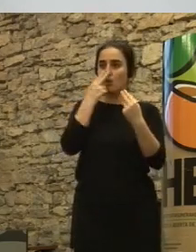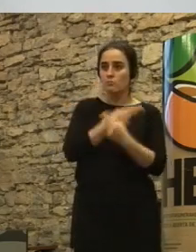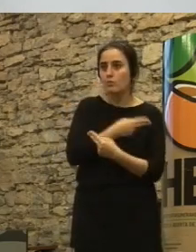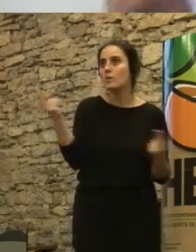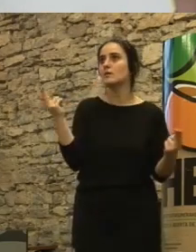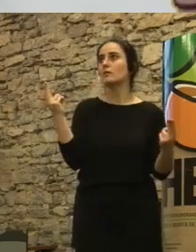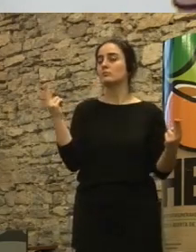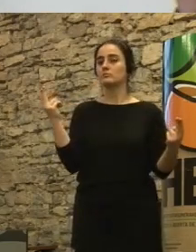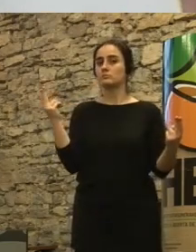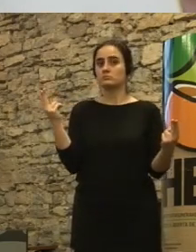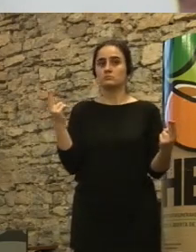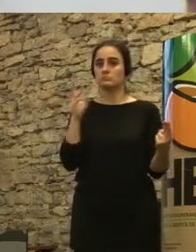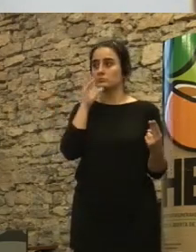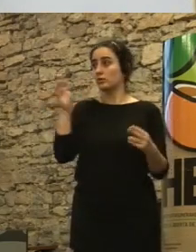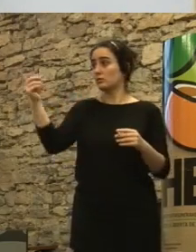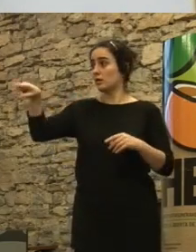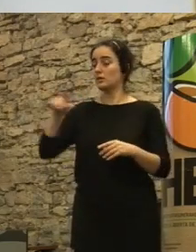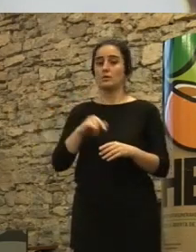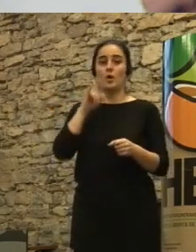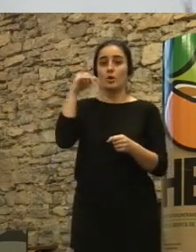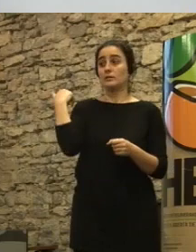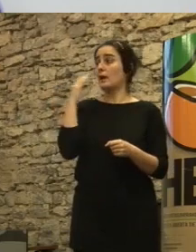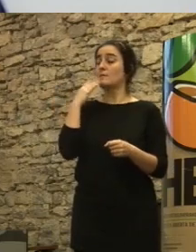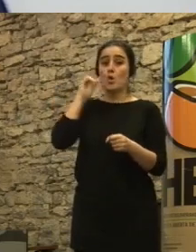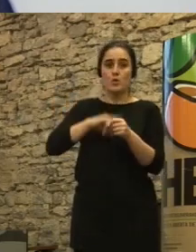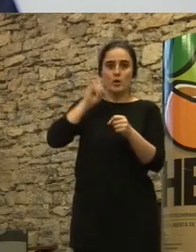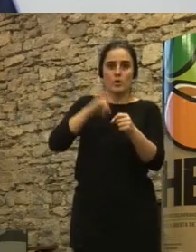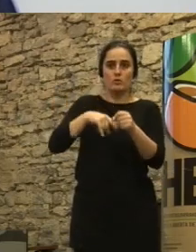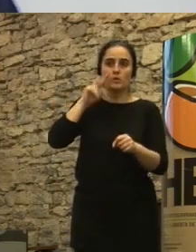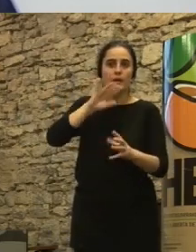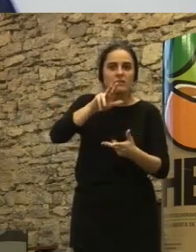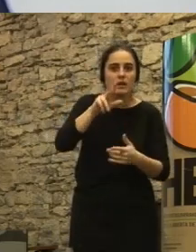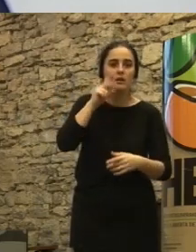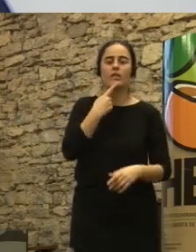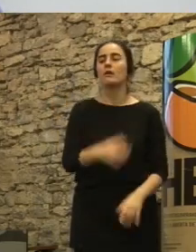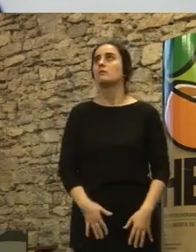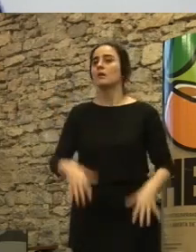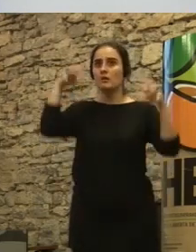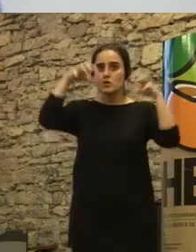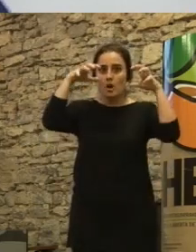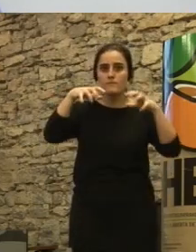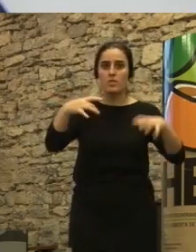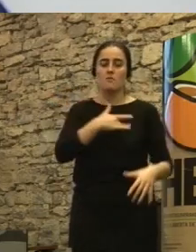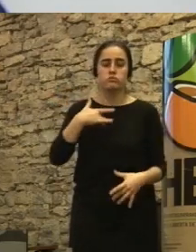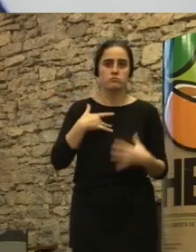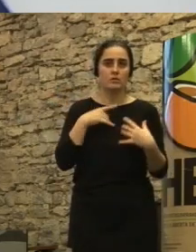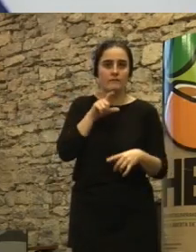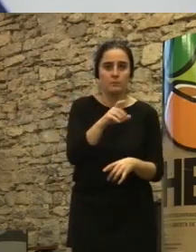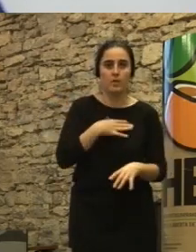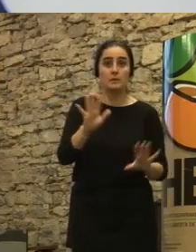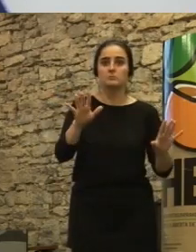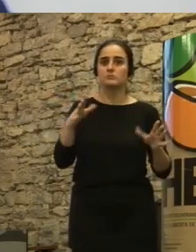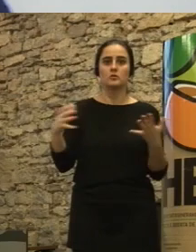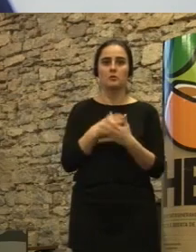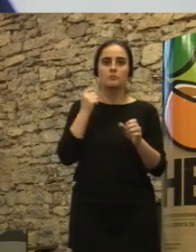como que es lo que hacen estos señores, que están todos los lunes, o sea, que llovía, yo lo veía en el telediario y decía, Dios mío, las neumonías. Y mira, y aquí siguen, ¿no? Que me parece